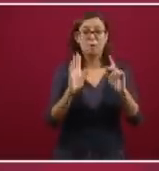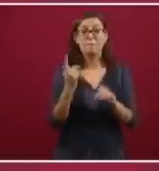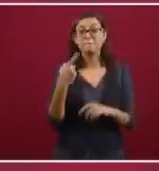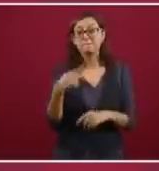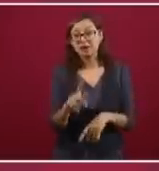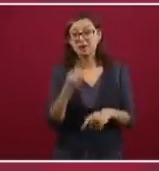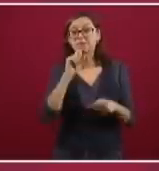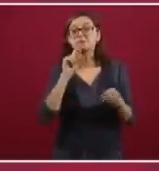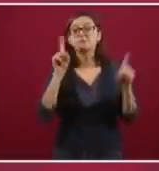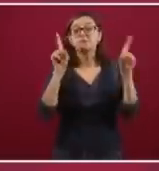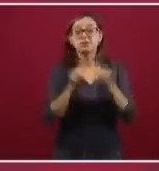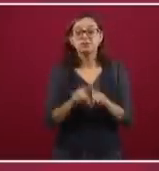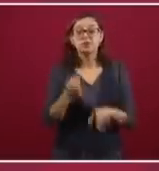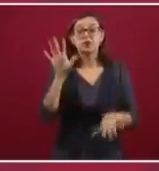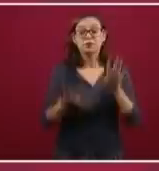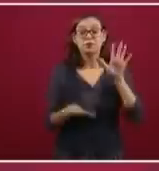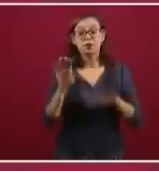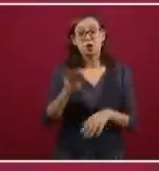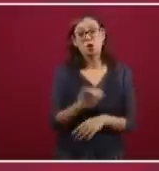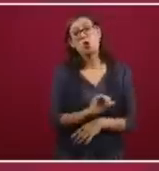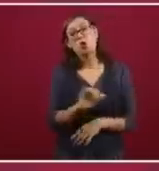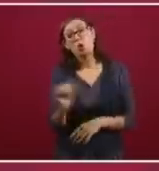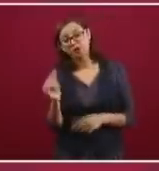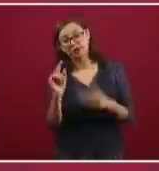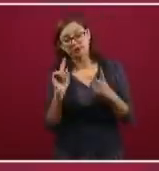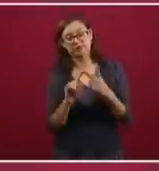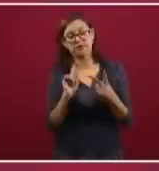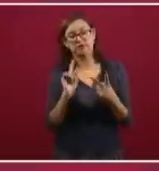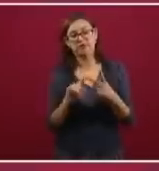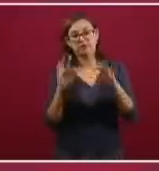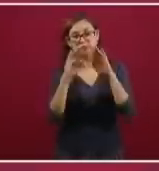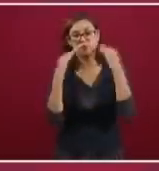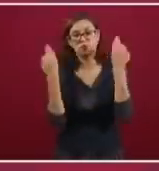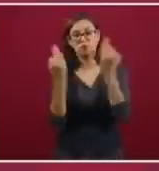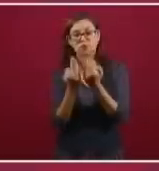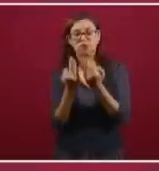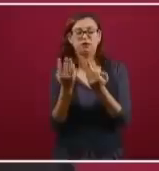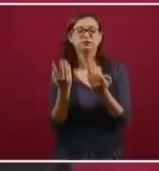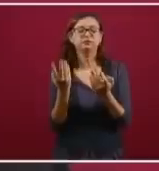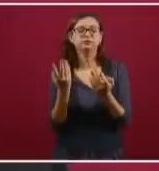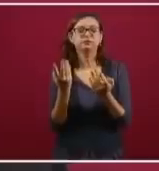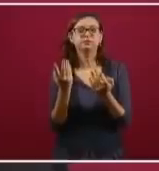protestas que tienen que ver con